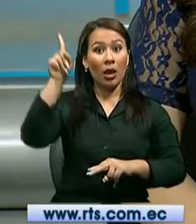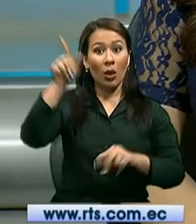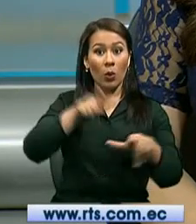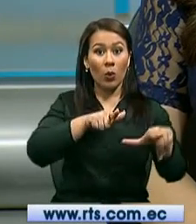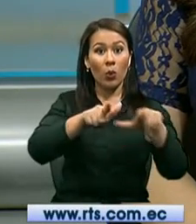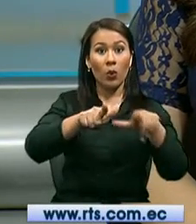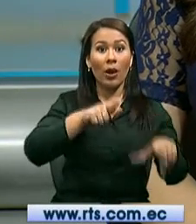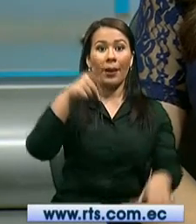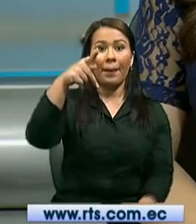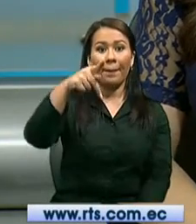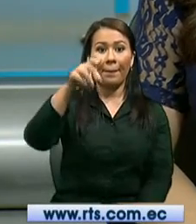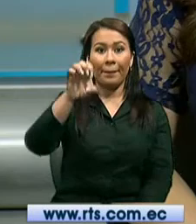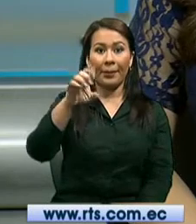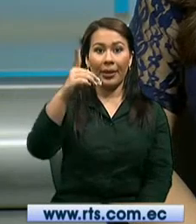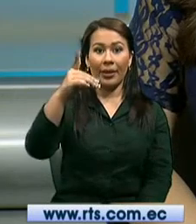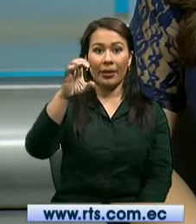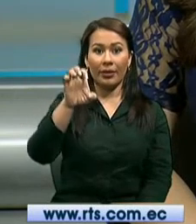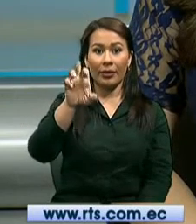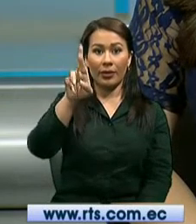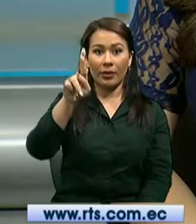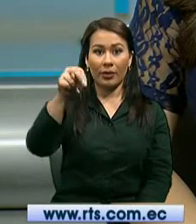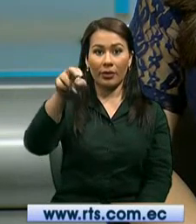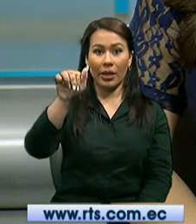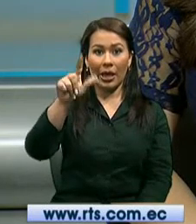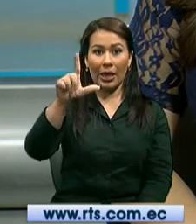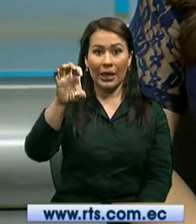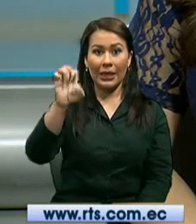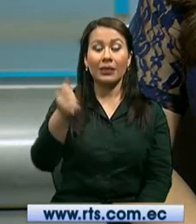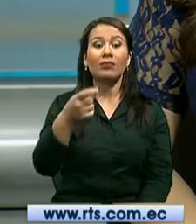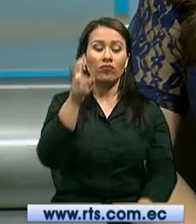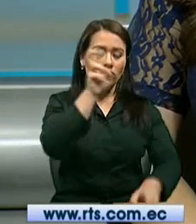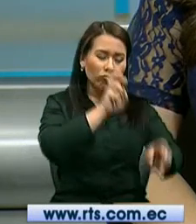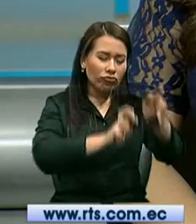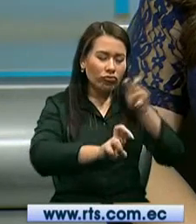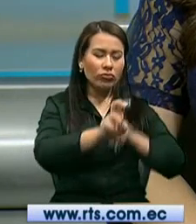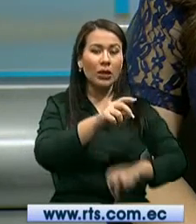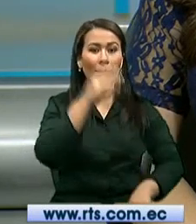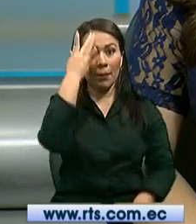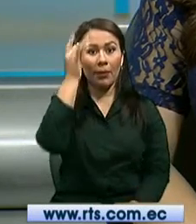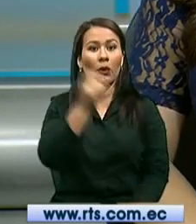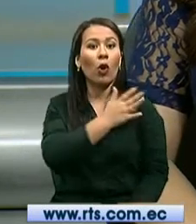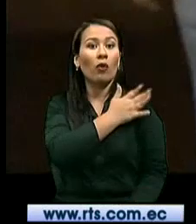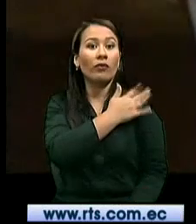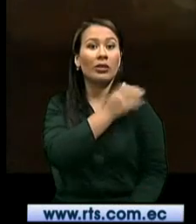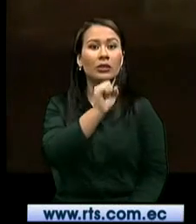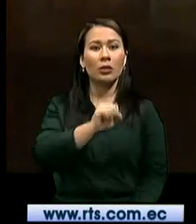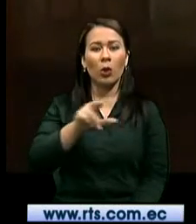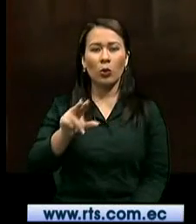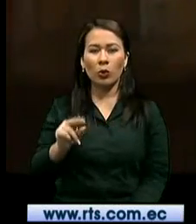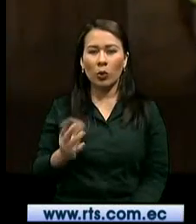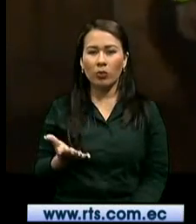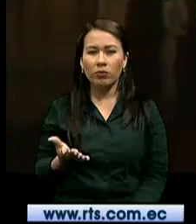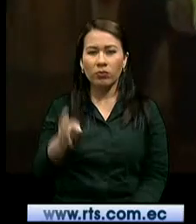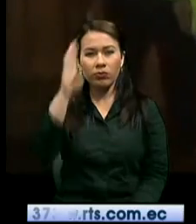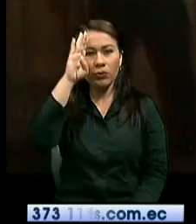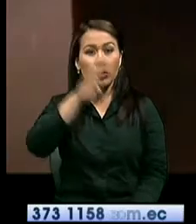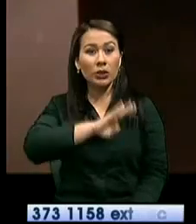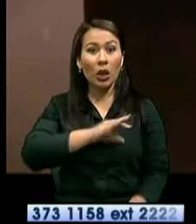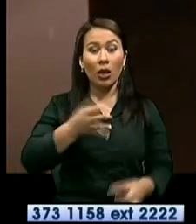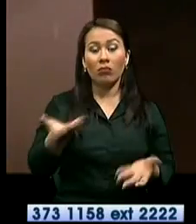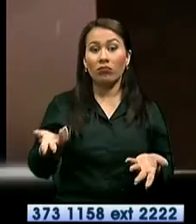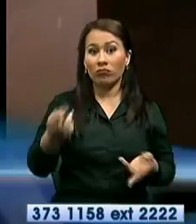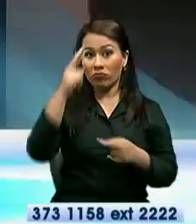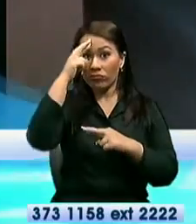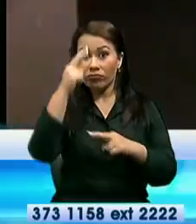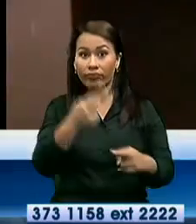prueba de confianza tras el último operativo denominado Ciclón del Pacífico. Otro policía en servicio activo fue